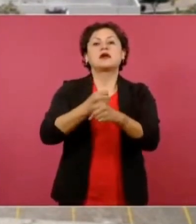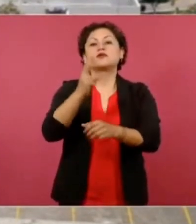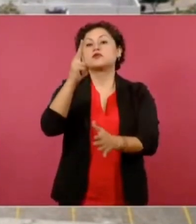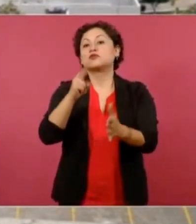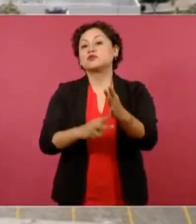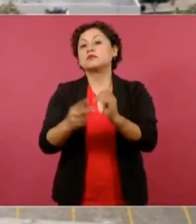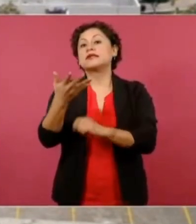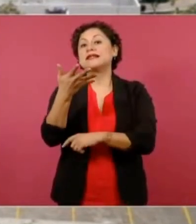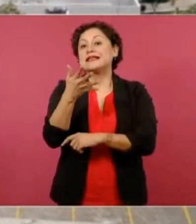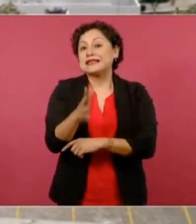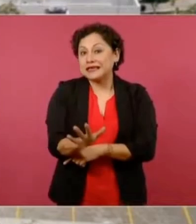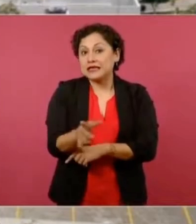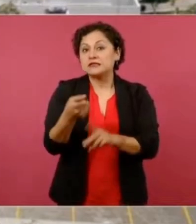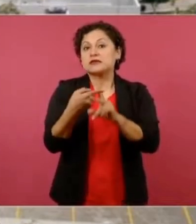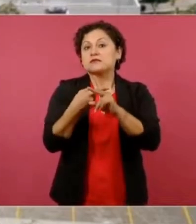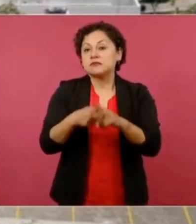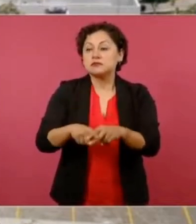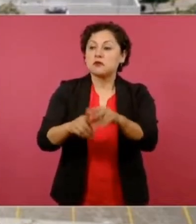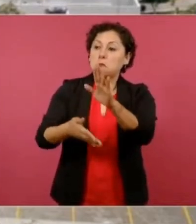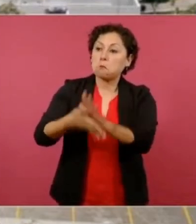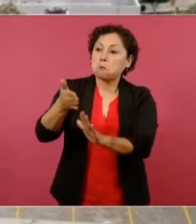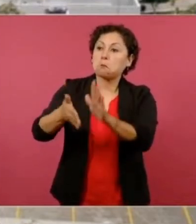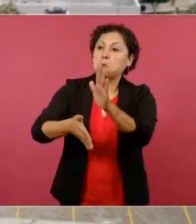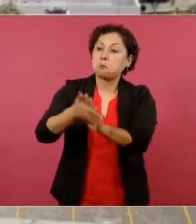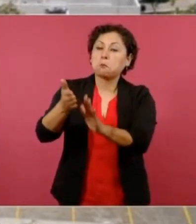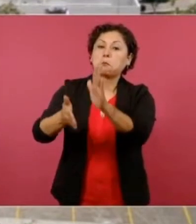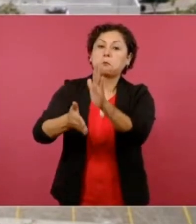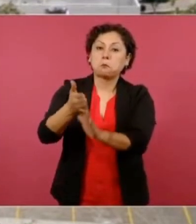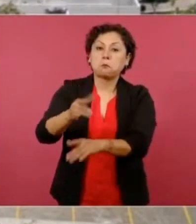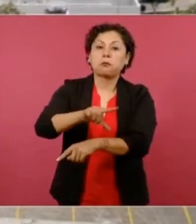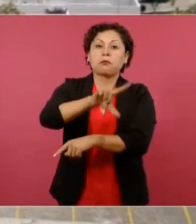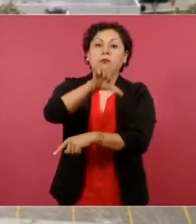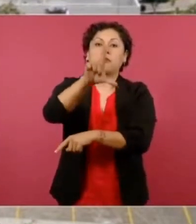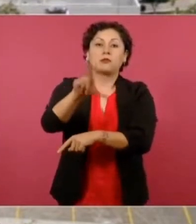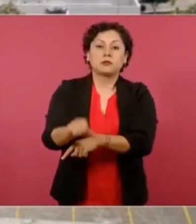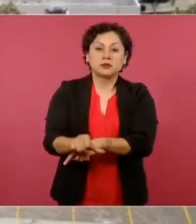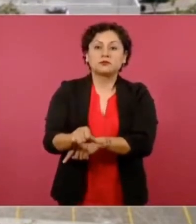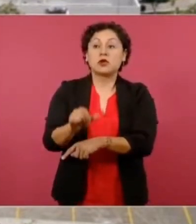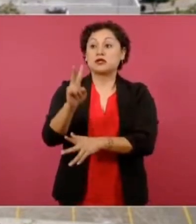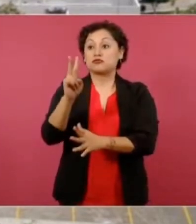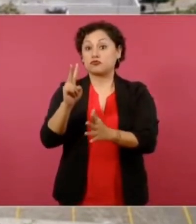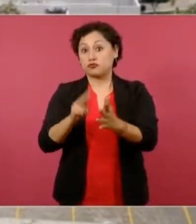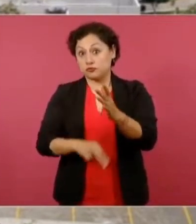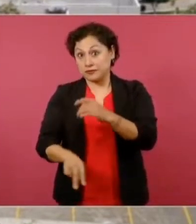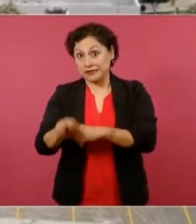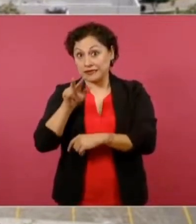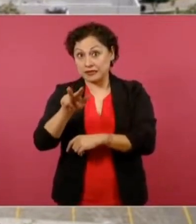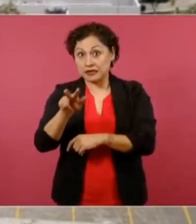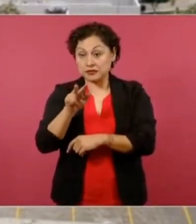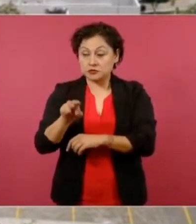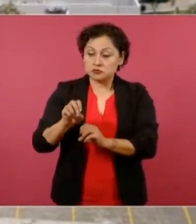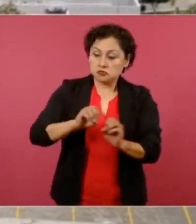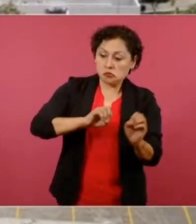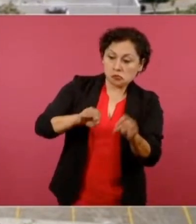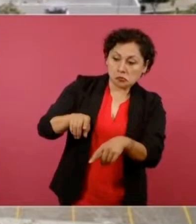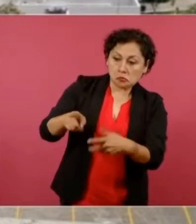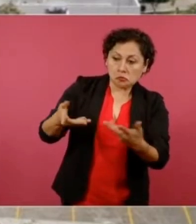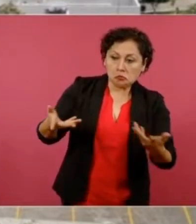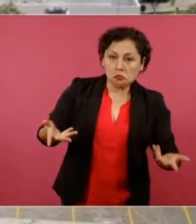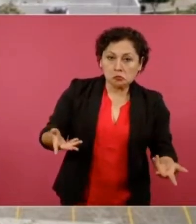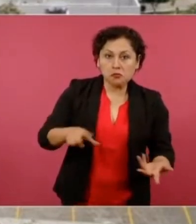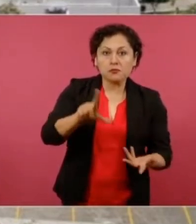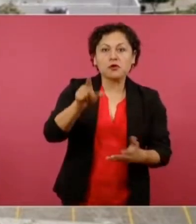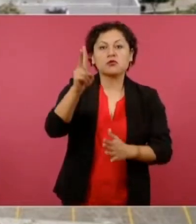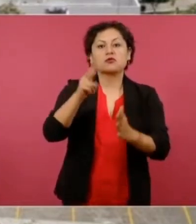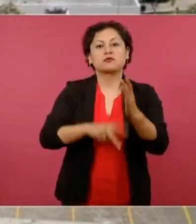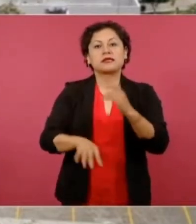lejano 2010, al inicio del gobierno no estaba operando. En 2019, el